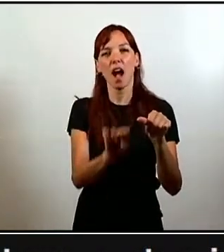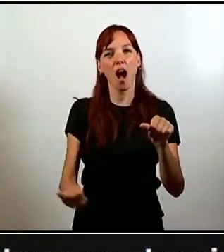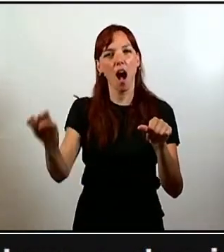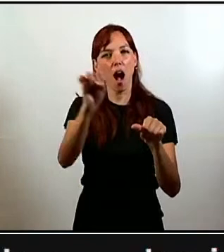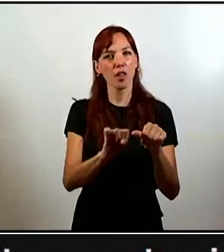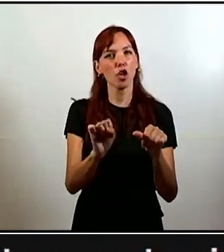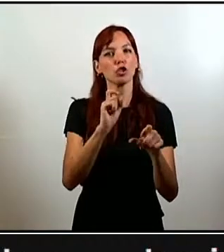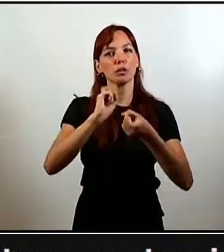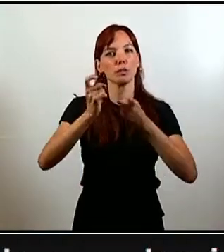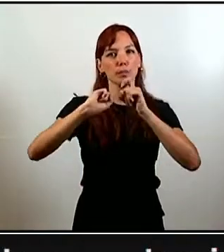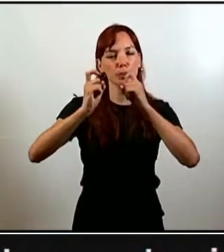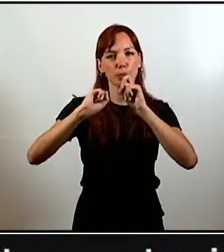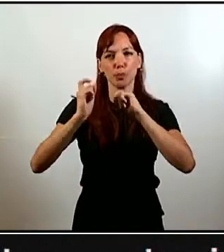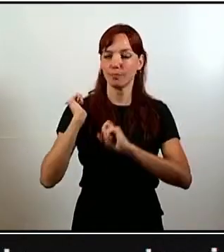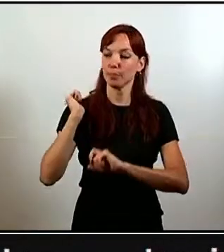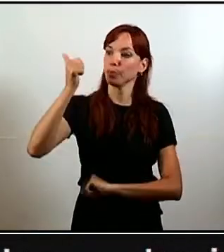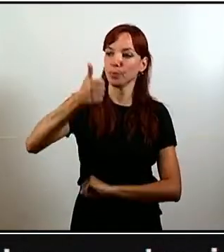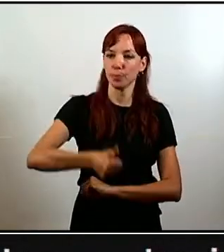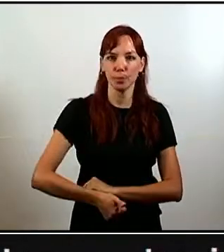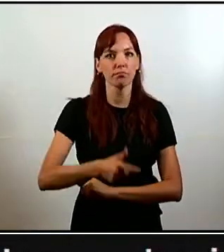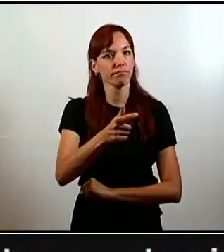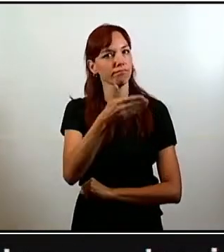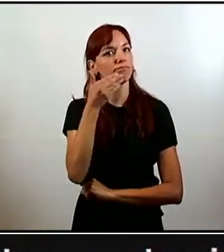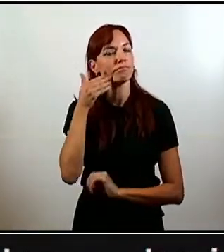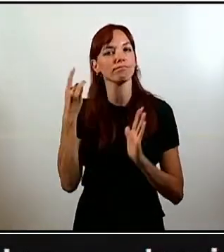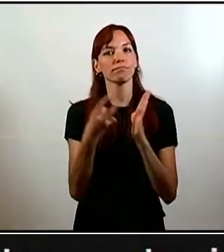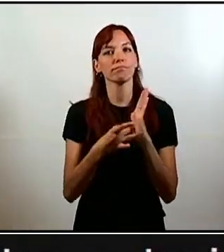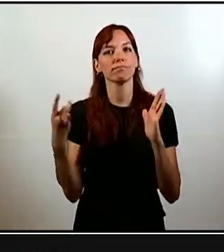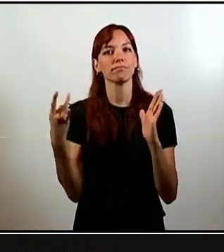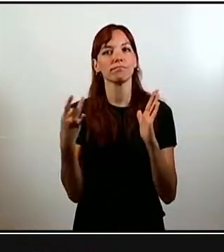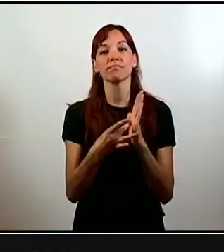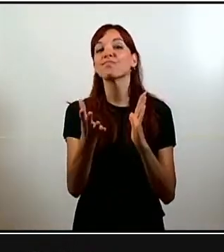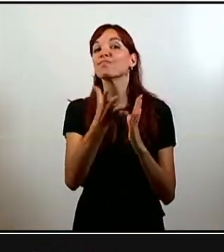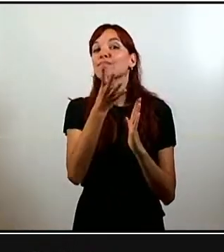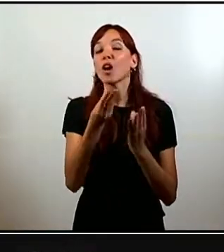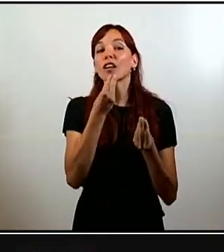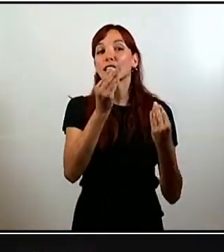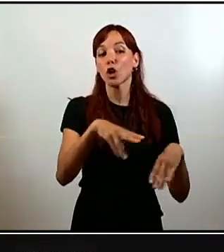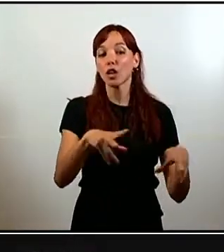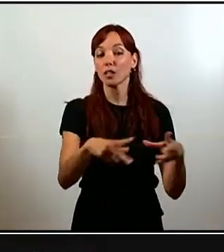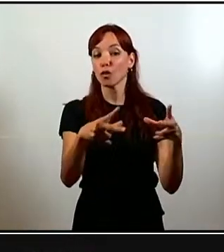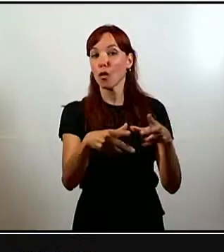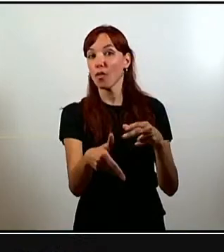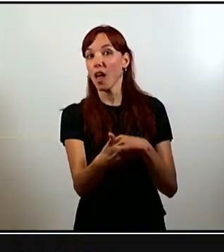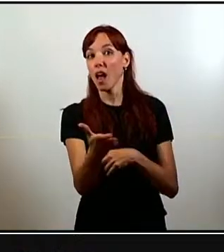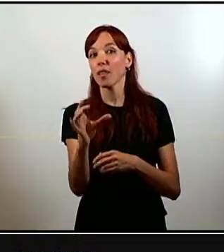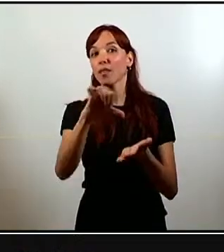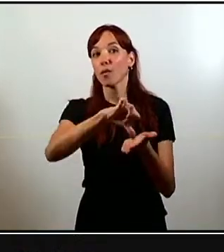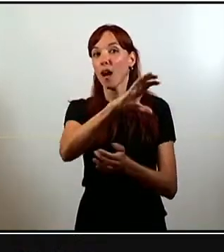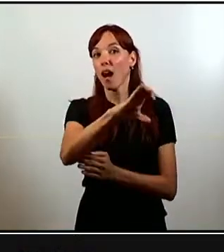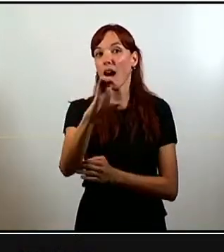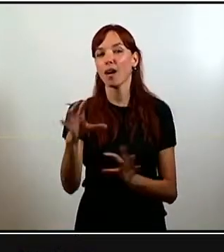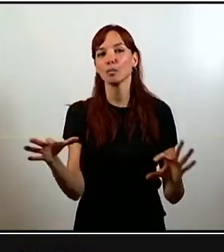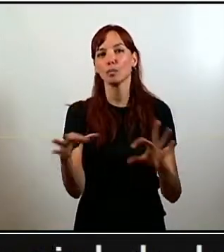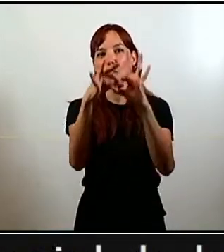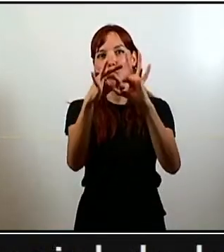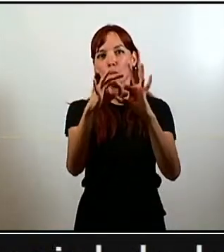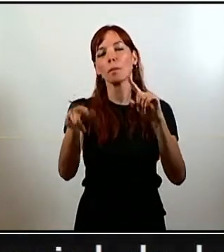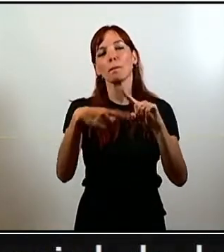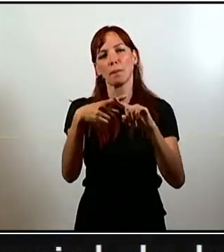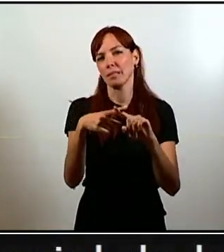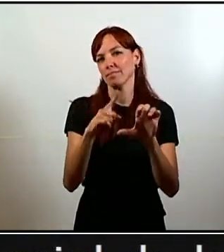forma parte, por supuesto por méritos propios, de la historia social de la ciudad de Cáceres y también de nuestra